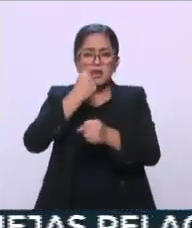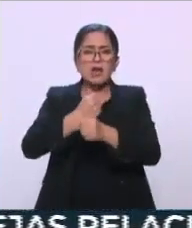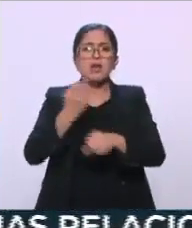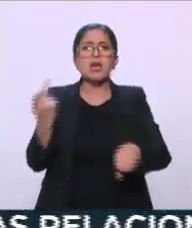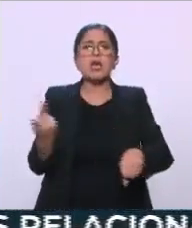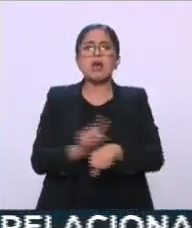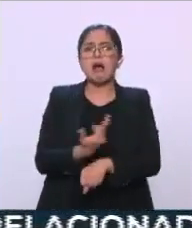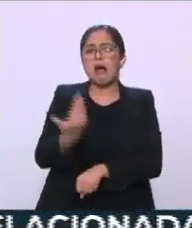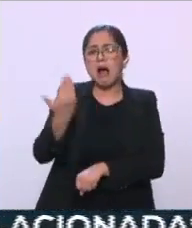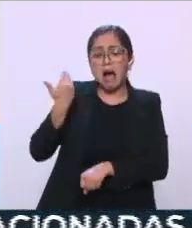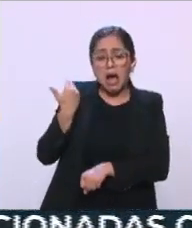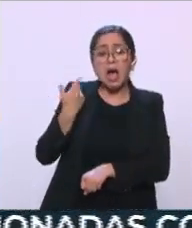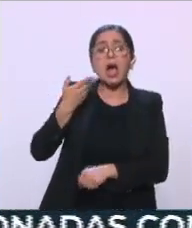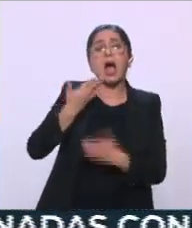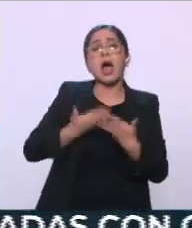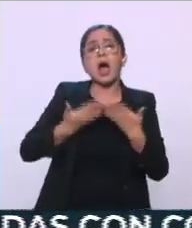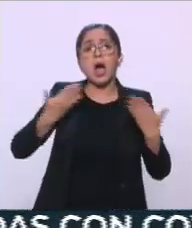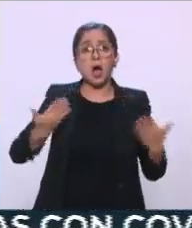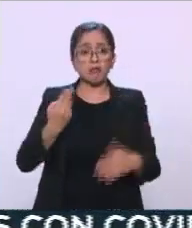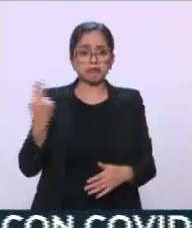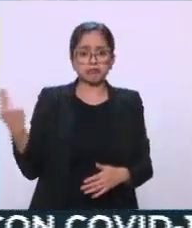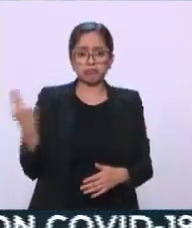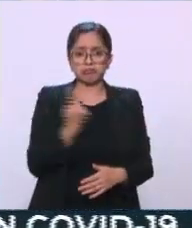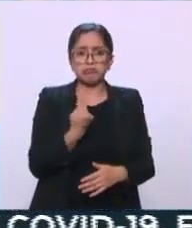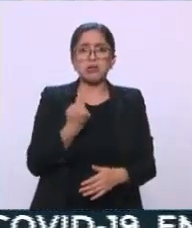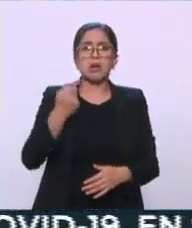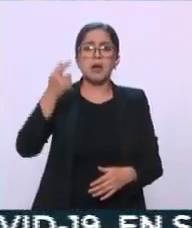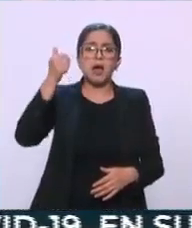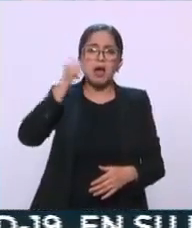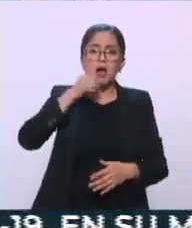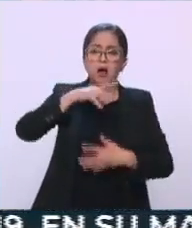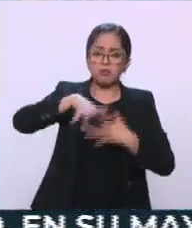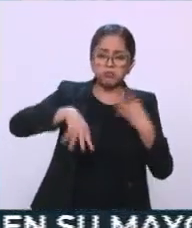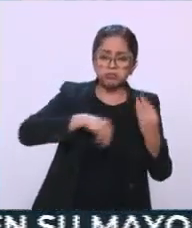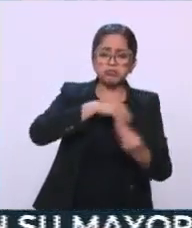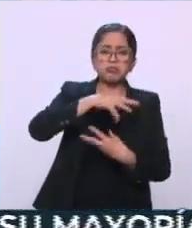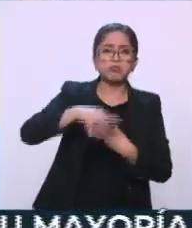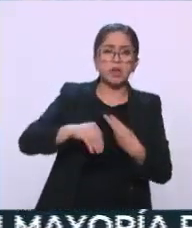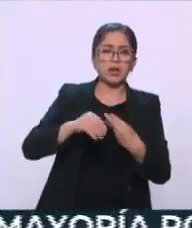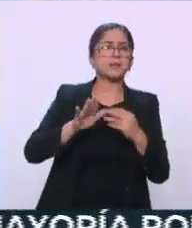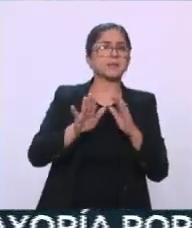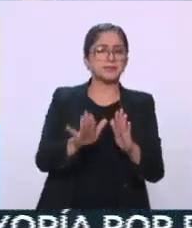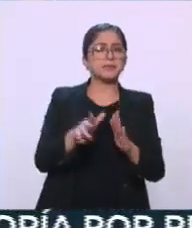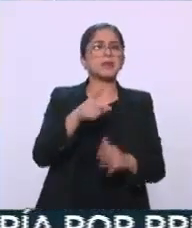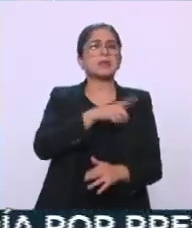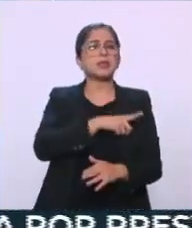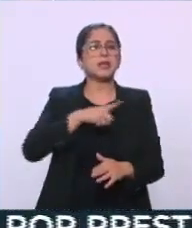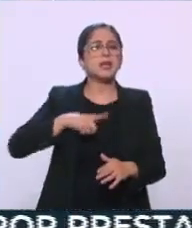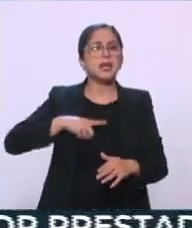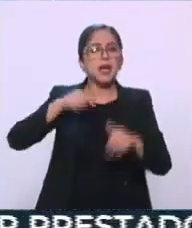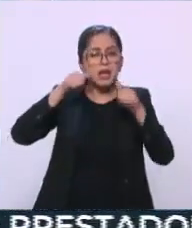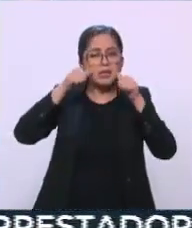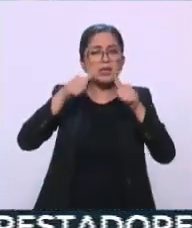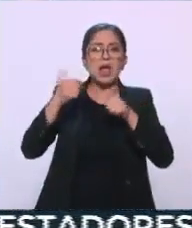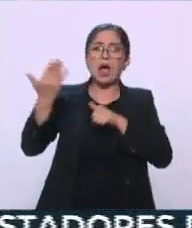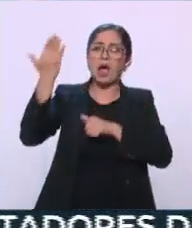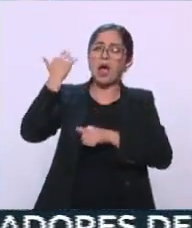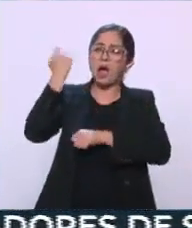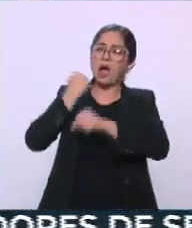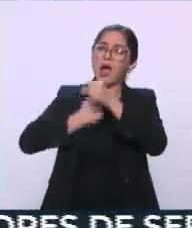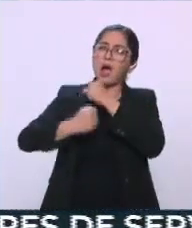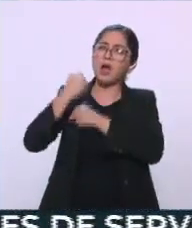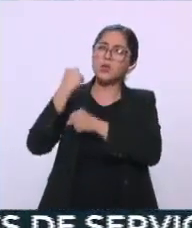la urgencia con que se lo ha venido recapitalizando, tomando en cuenta también que desde 2018